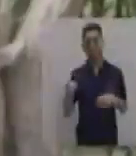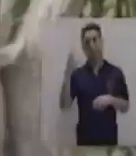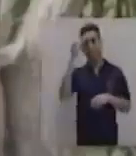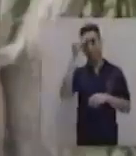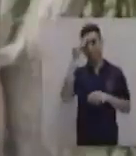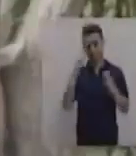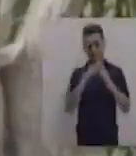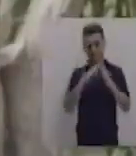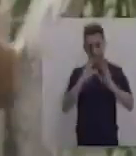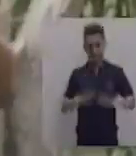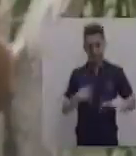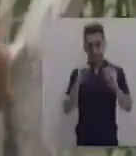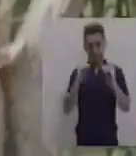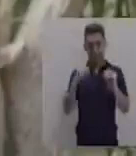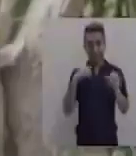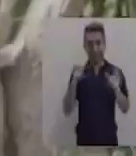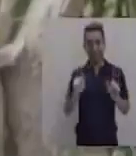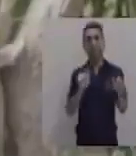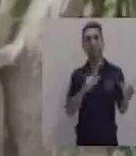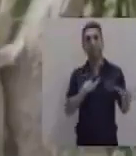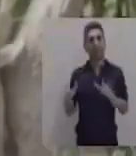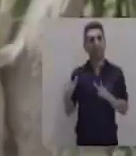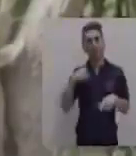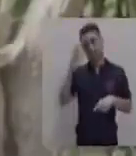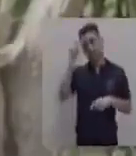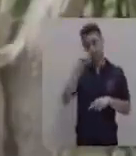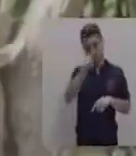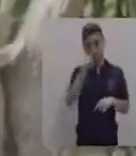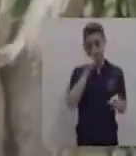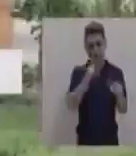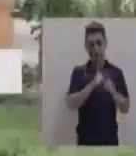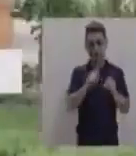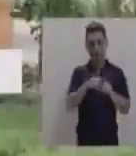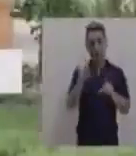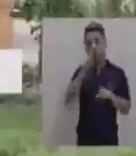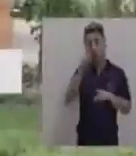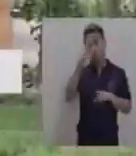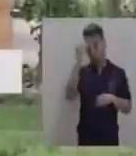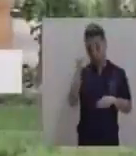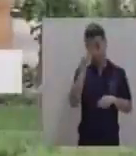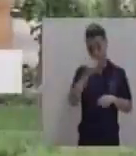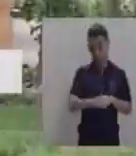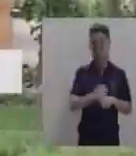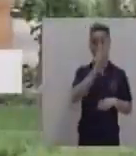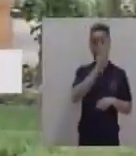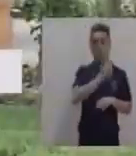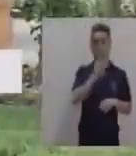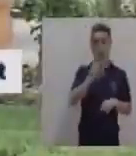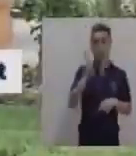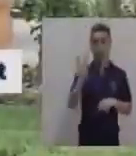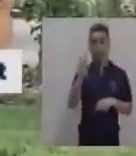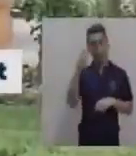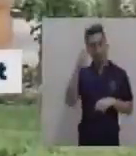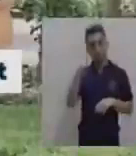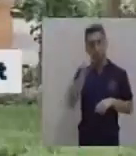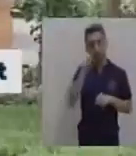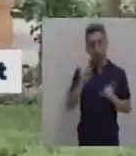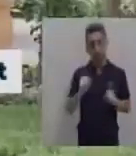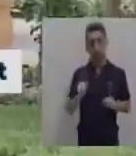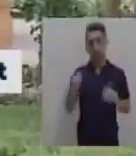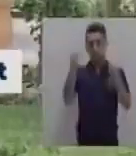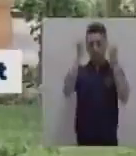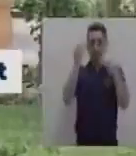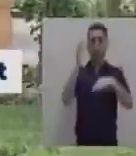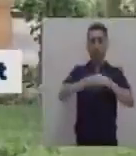Bienvenidos a Aprendo en Casa. Yo ya estoy listo para aprender, espero que ustedes también. Y no te olvides de ingresar a nuestro portal de internet para